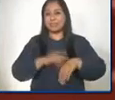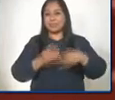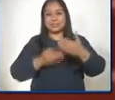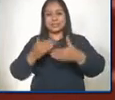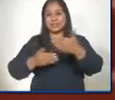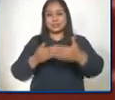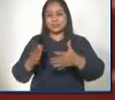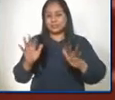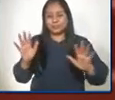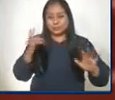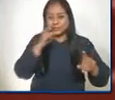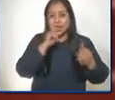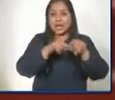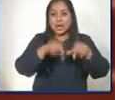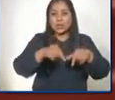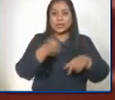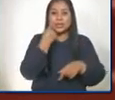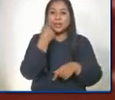búsqueda